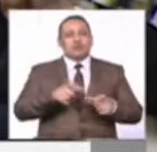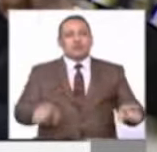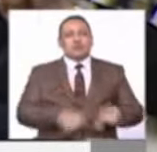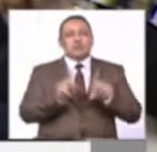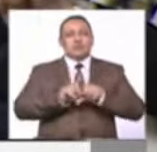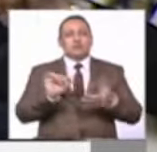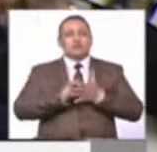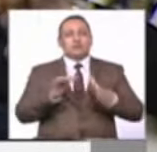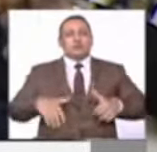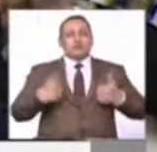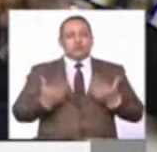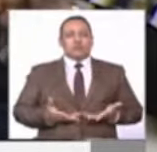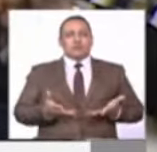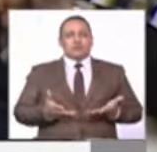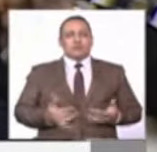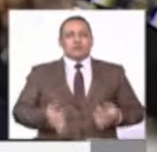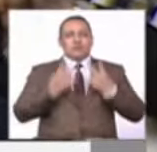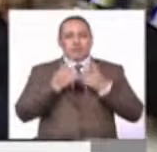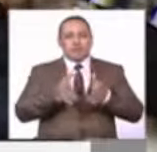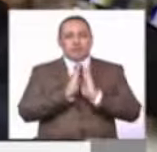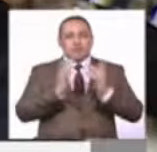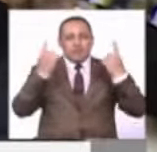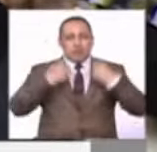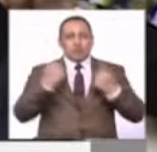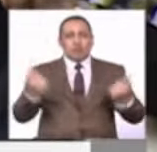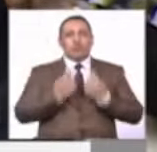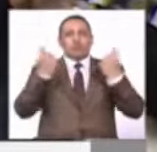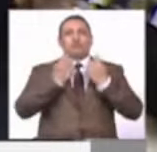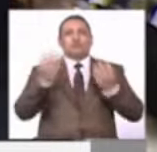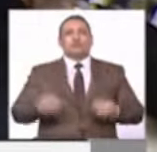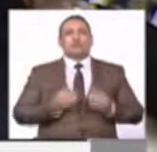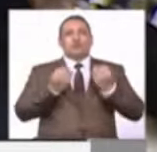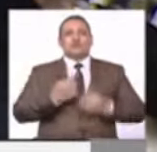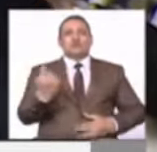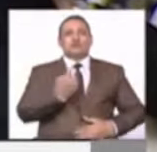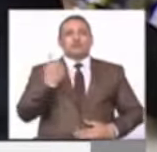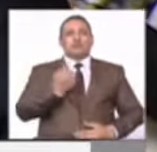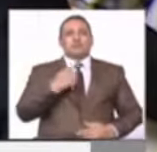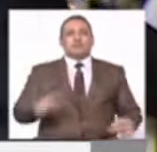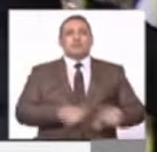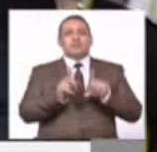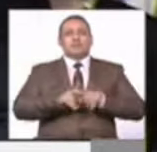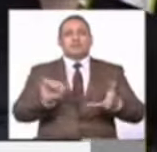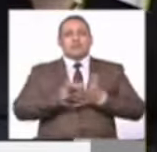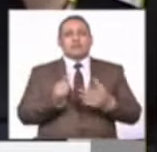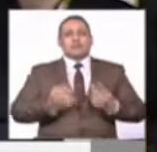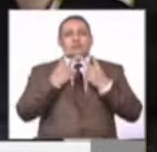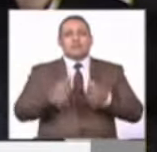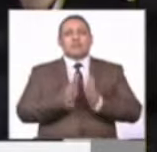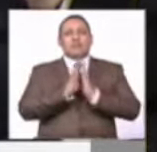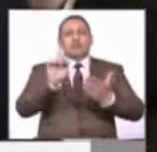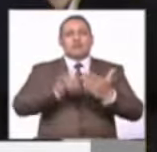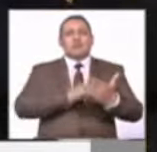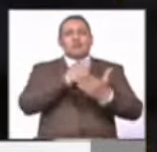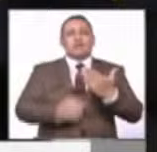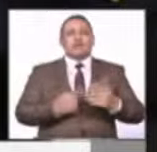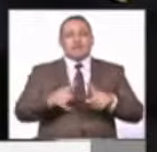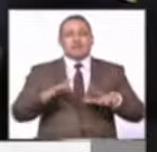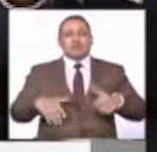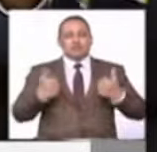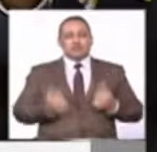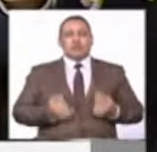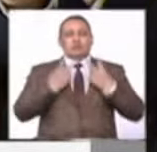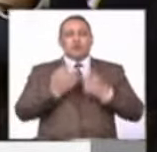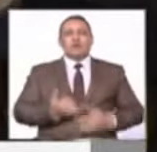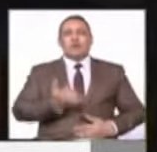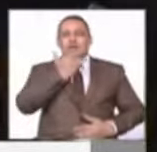va a poder convocar concursos porque solamente se habrá pedido la inhabilitación es posible que sea